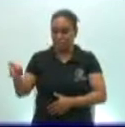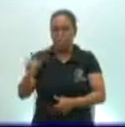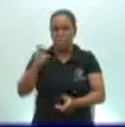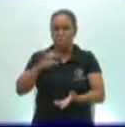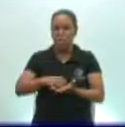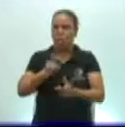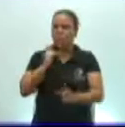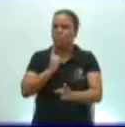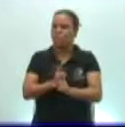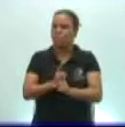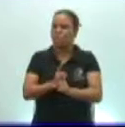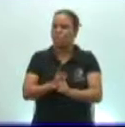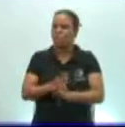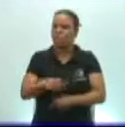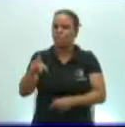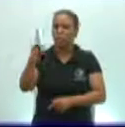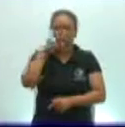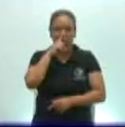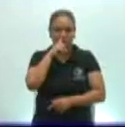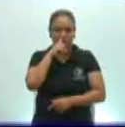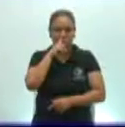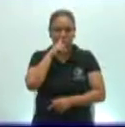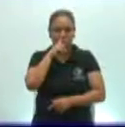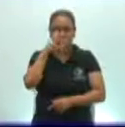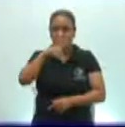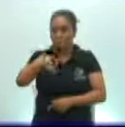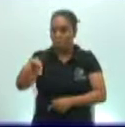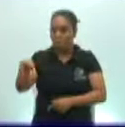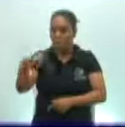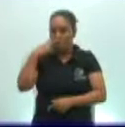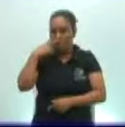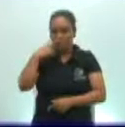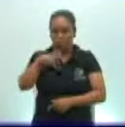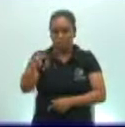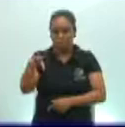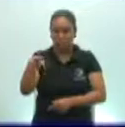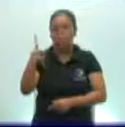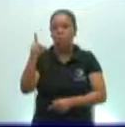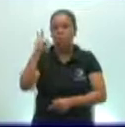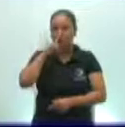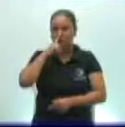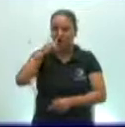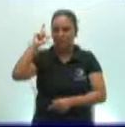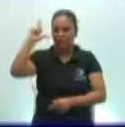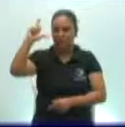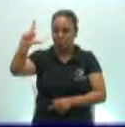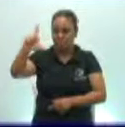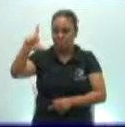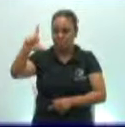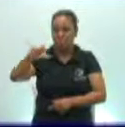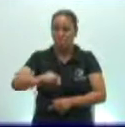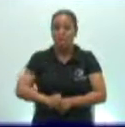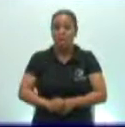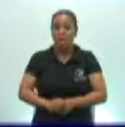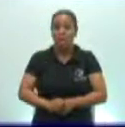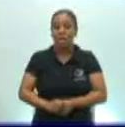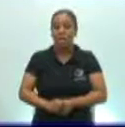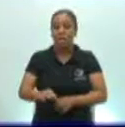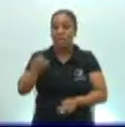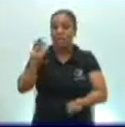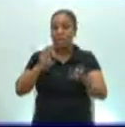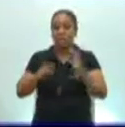el elemento químico nitrógeno. Observen en que se representa con una N mayúscula. Y el elemento